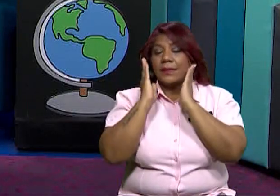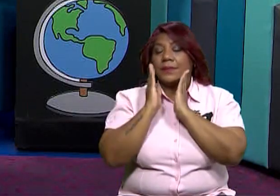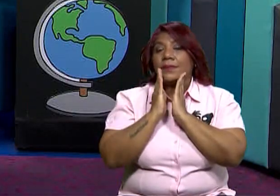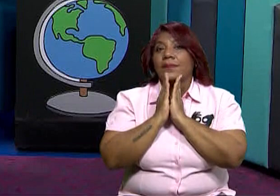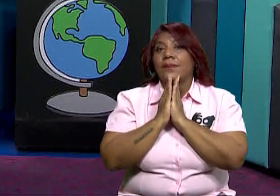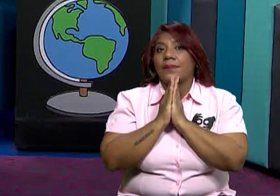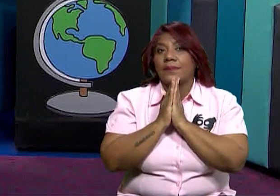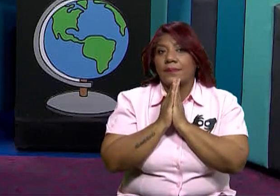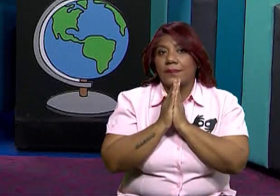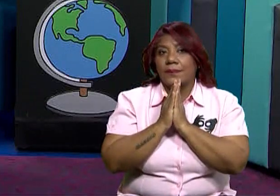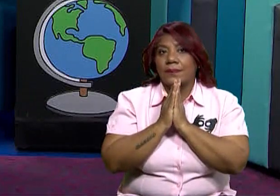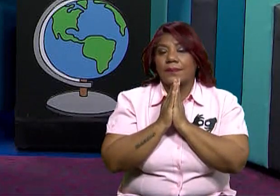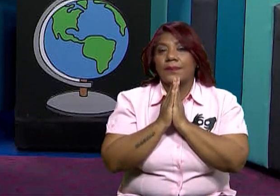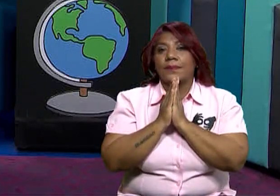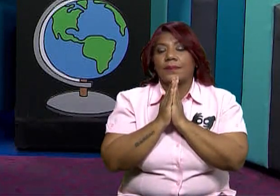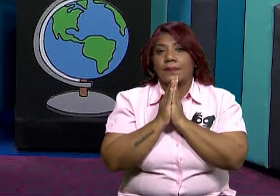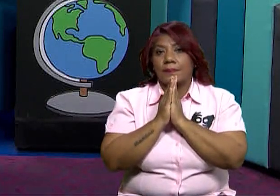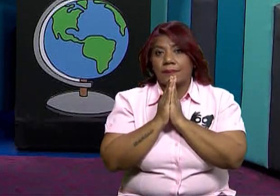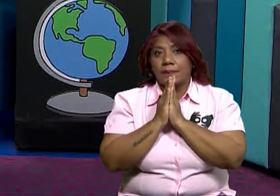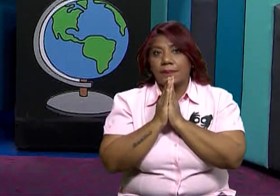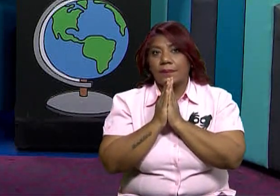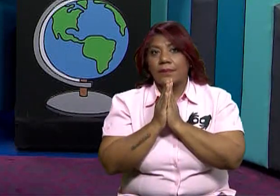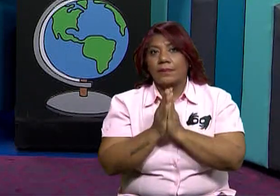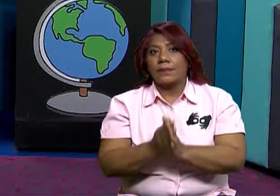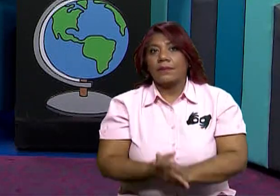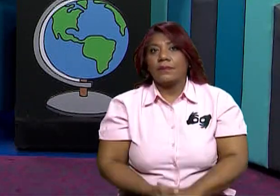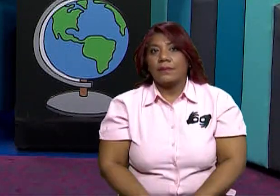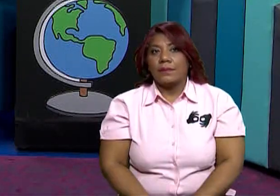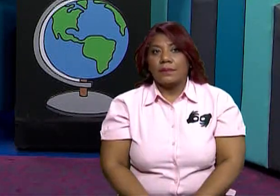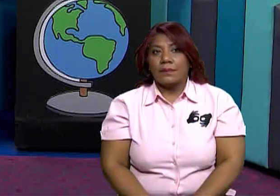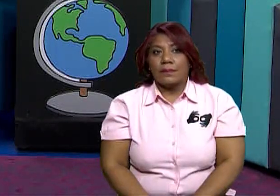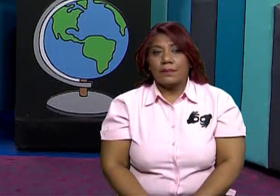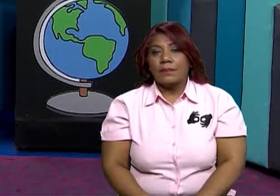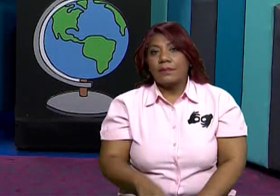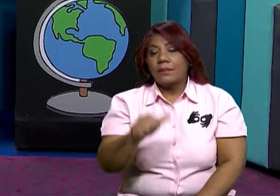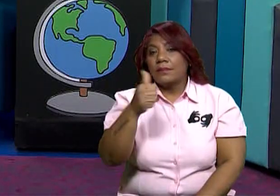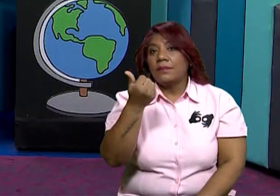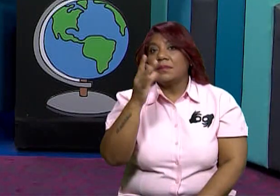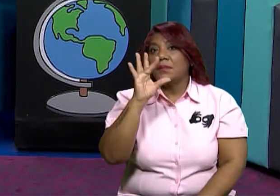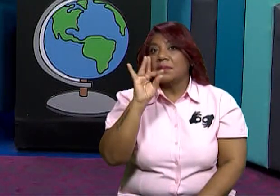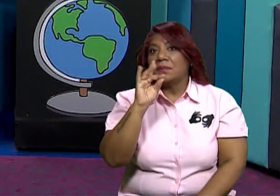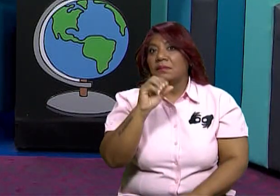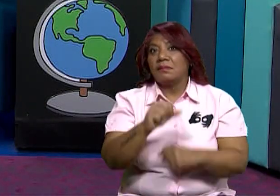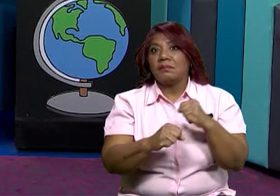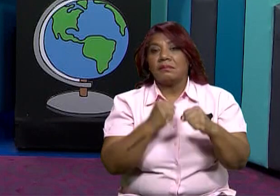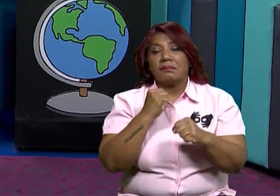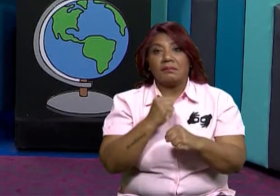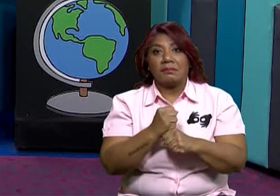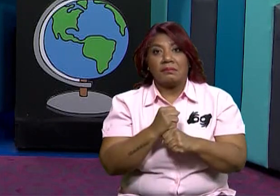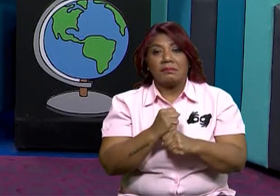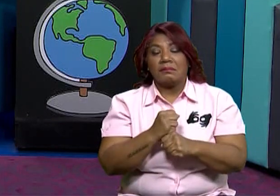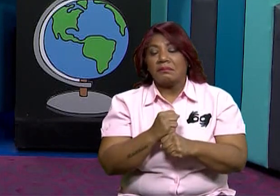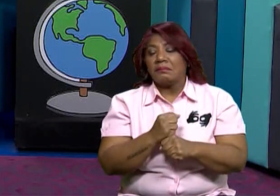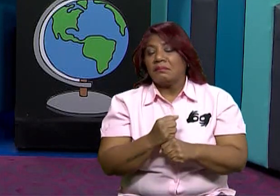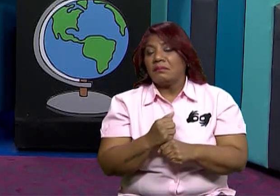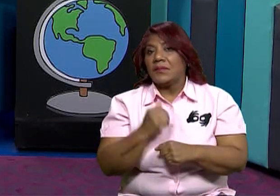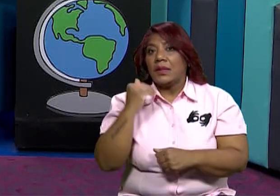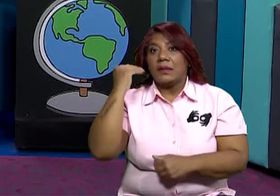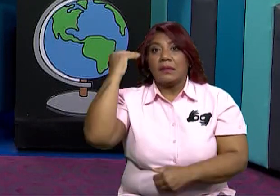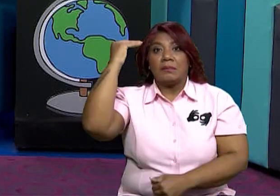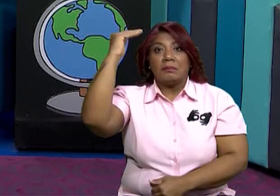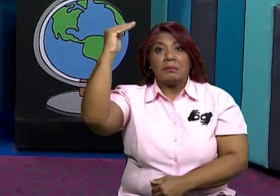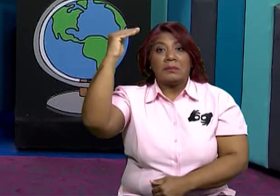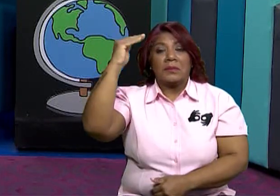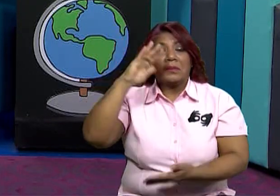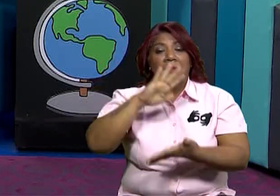Calcuta vemos que la causa, a los 18 años, ella alcanza su mayoría de edad y